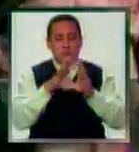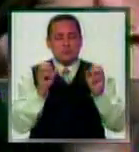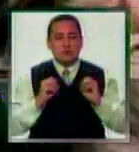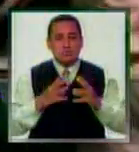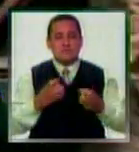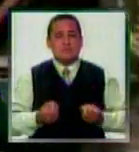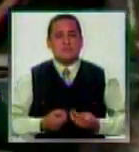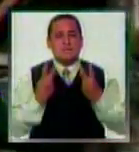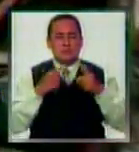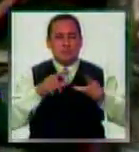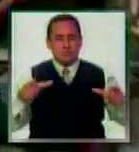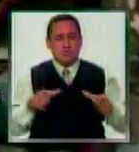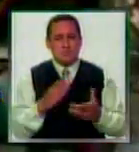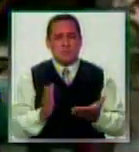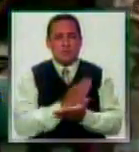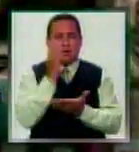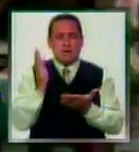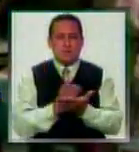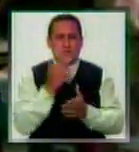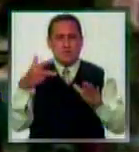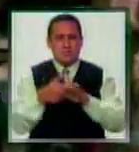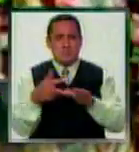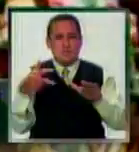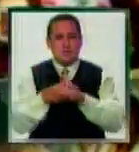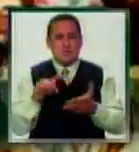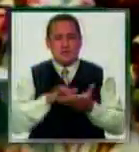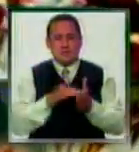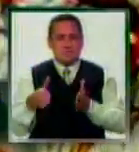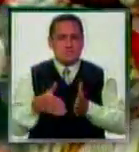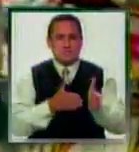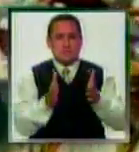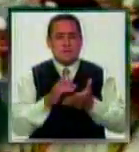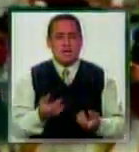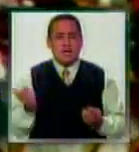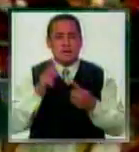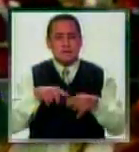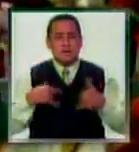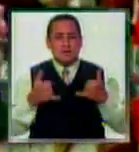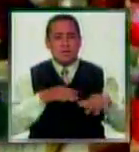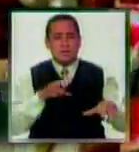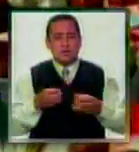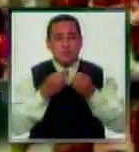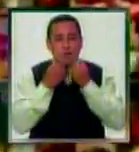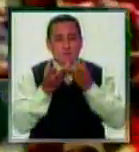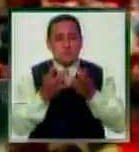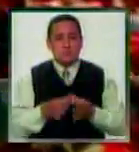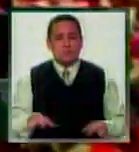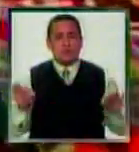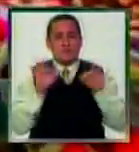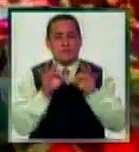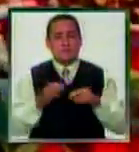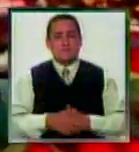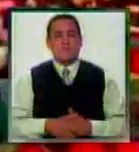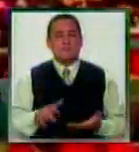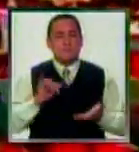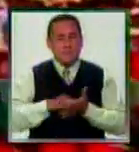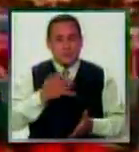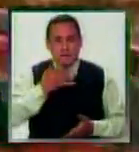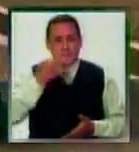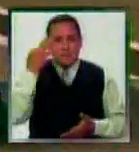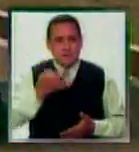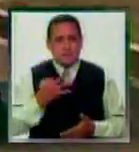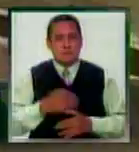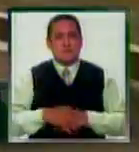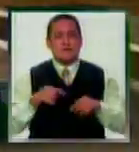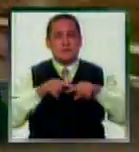de un túnel lleno de obstáculos y desviaciones. Por lo pronto, se ha hecho un anuncio importante que